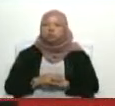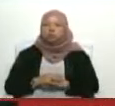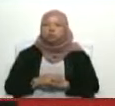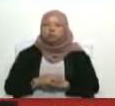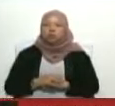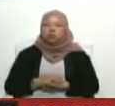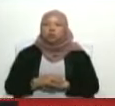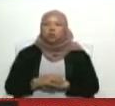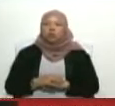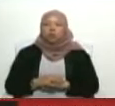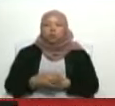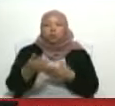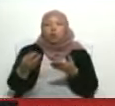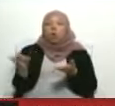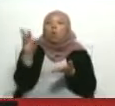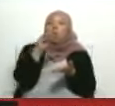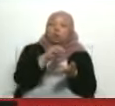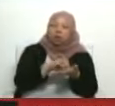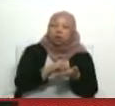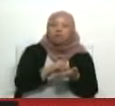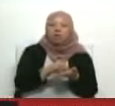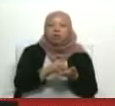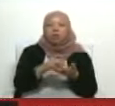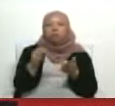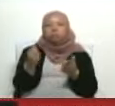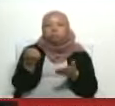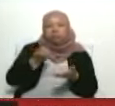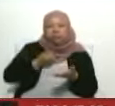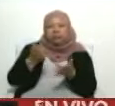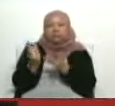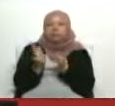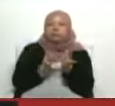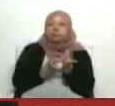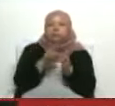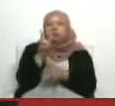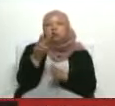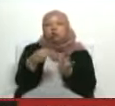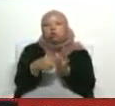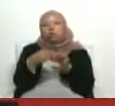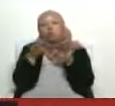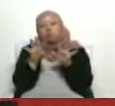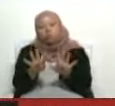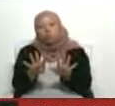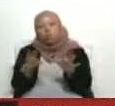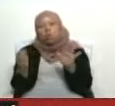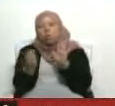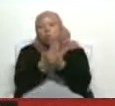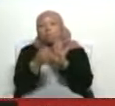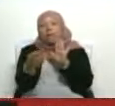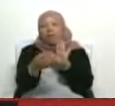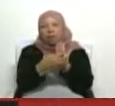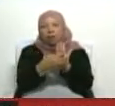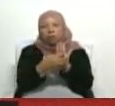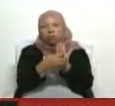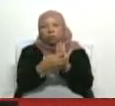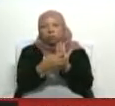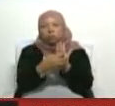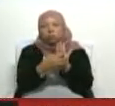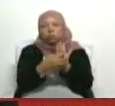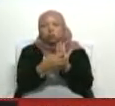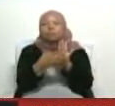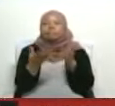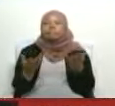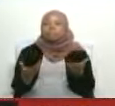No se cansaron y volvieron en el intento de abril del 2019 de golpe de Estado. Y